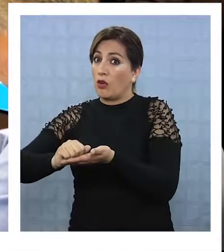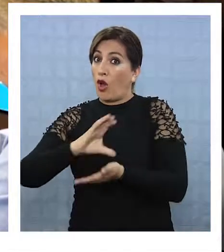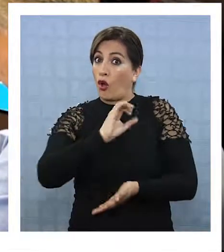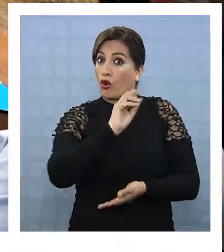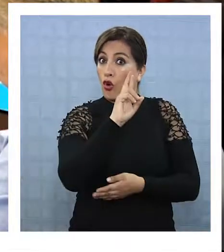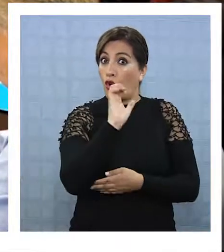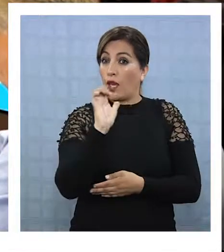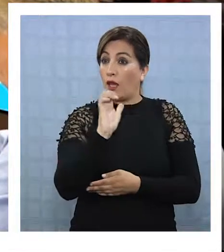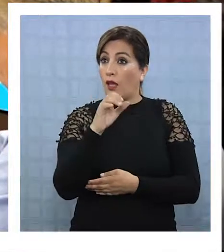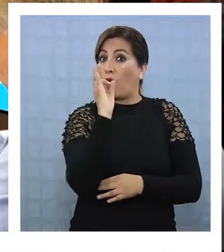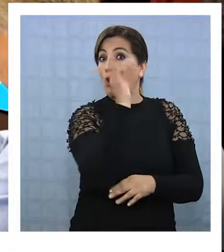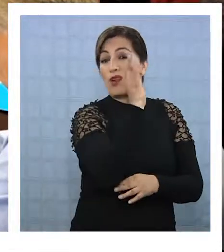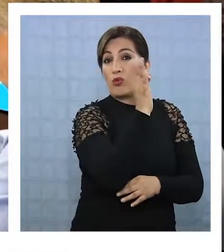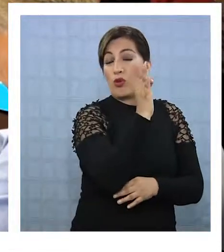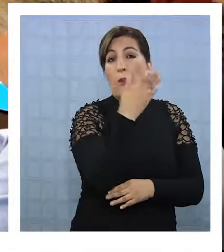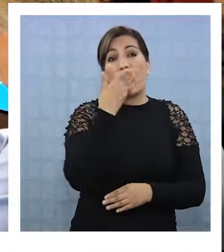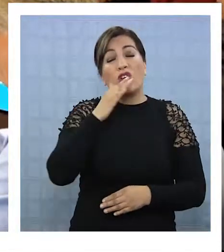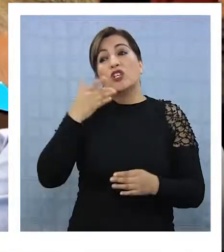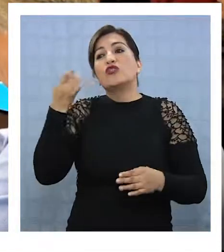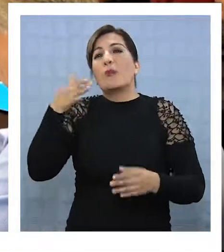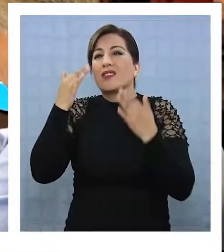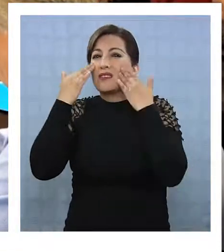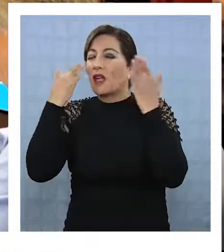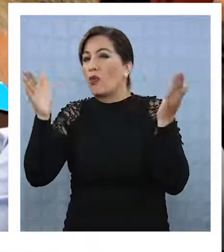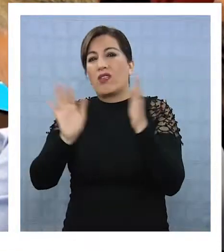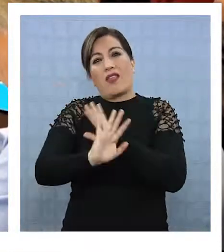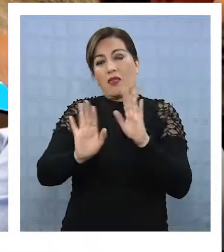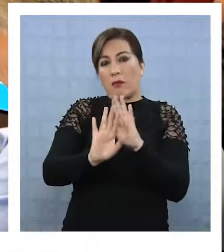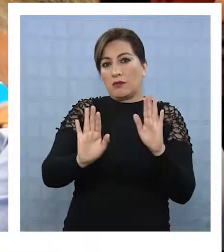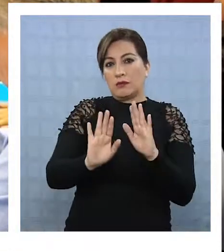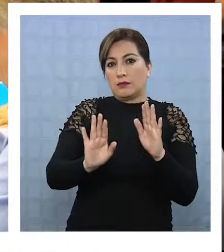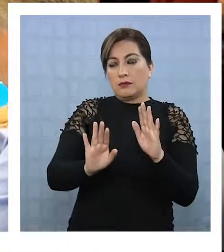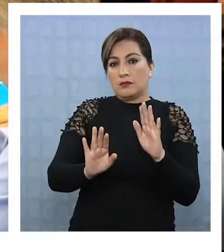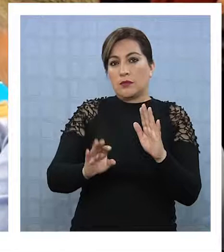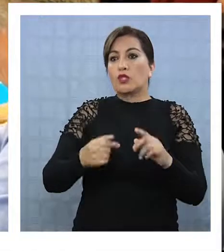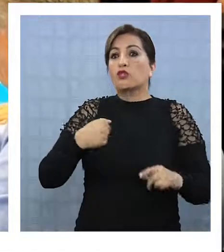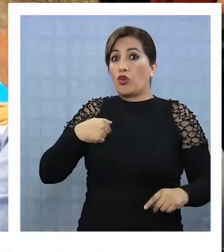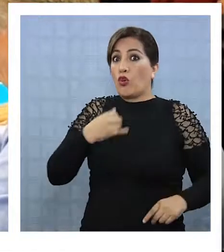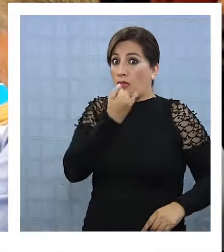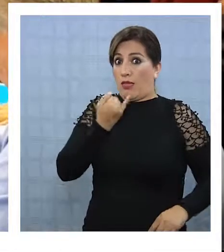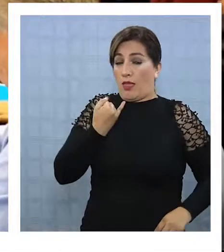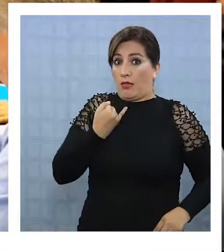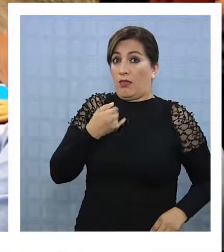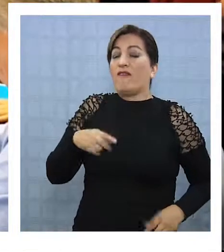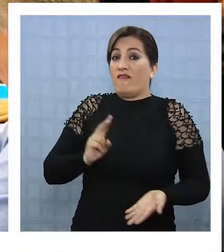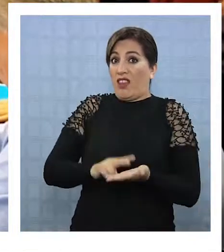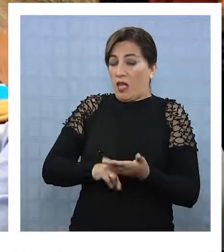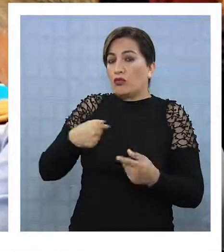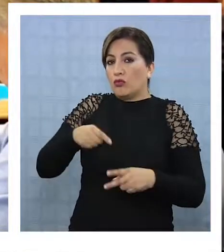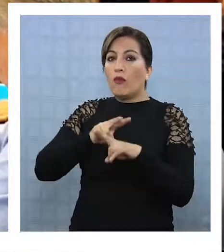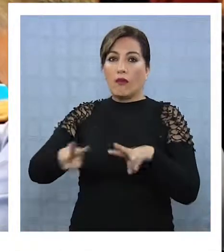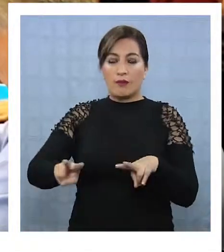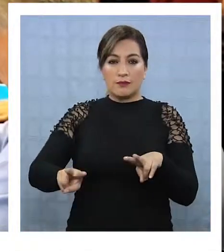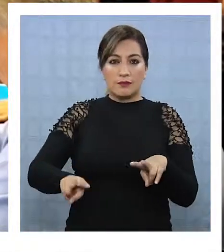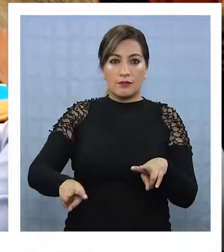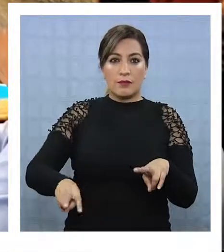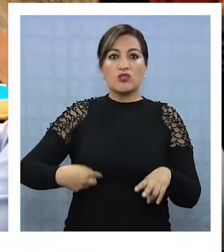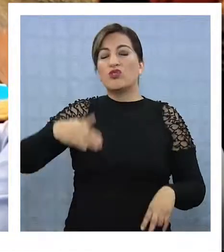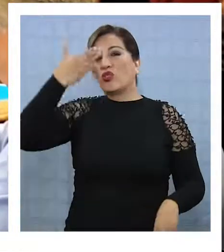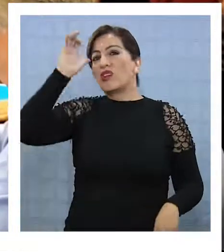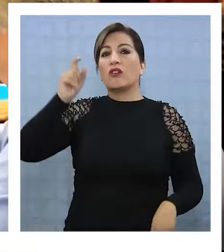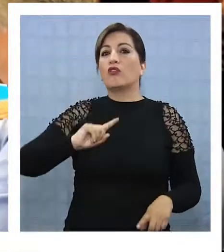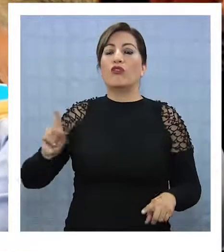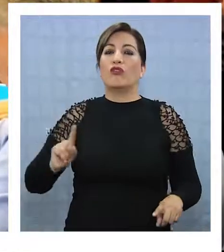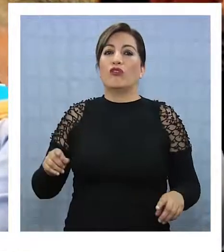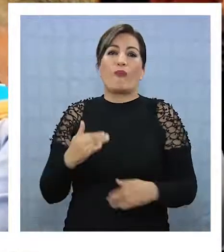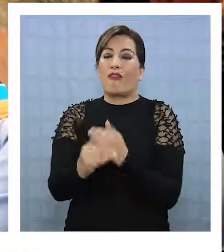subsecretario, si quiere usted lo puede saludar, no está en el protocolo, pero ya que está acá, yo lo haría, digamos. Entonces, yo